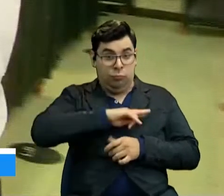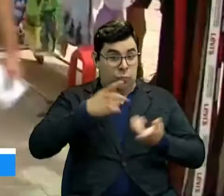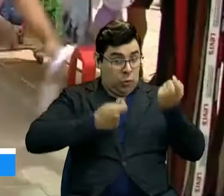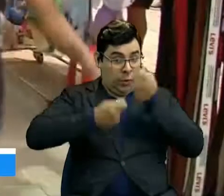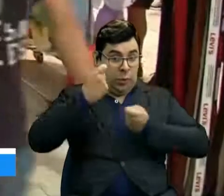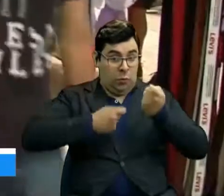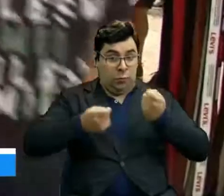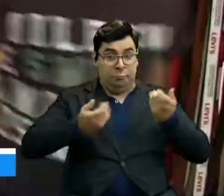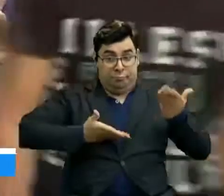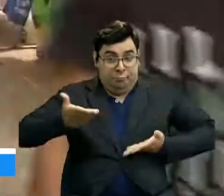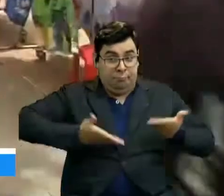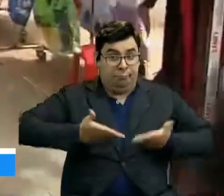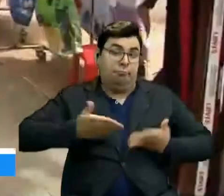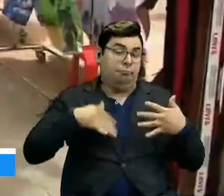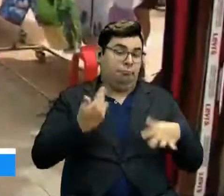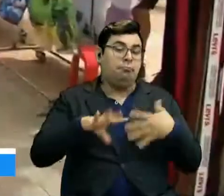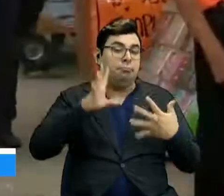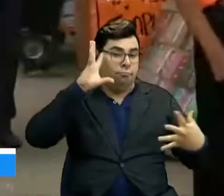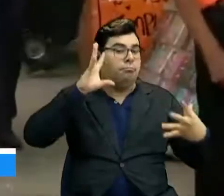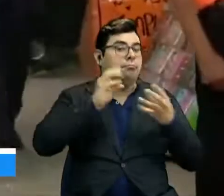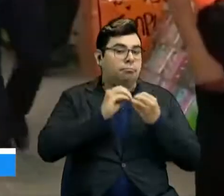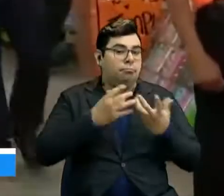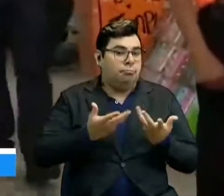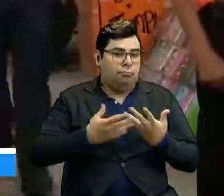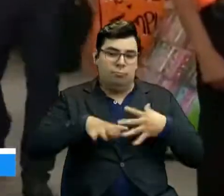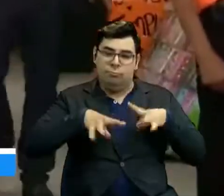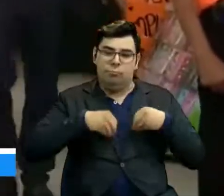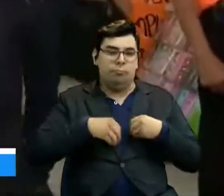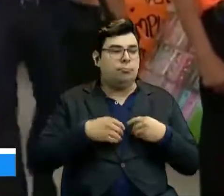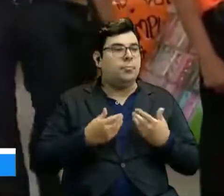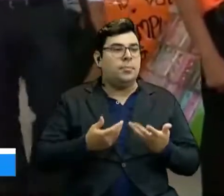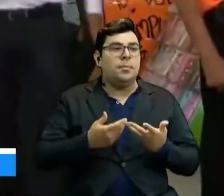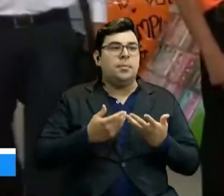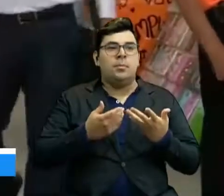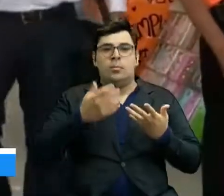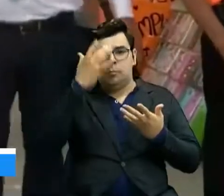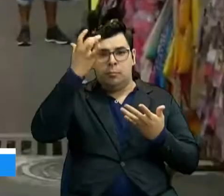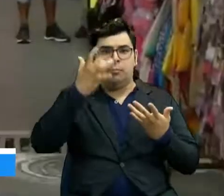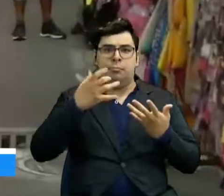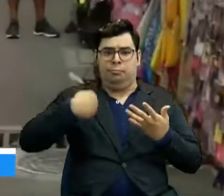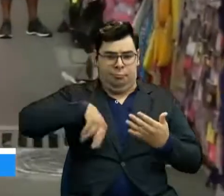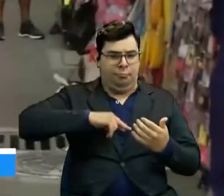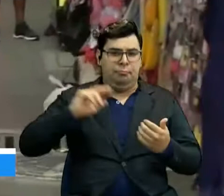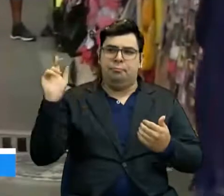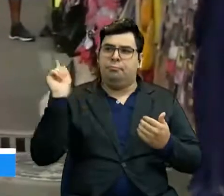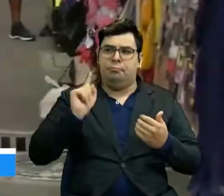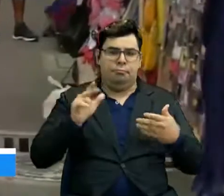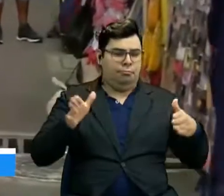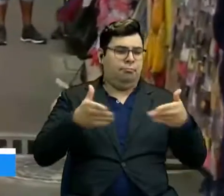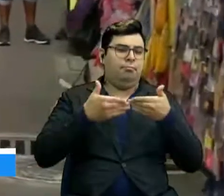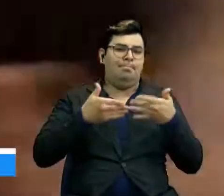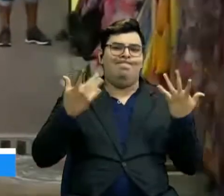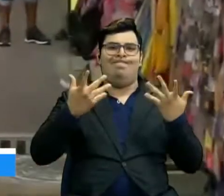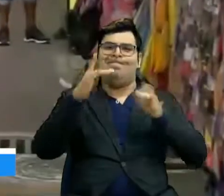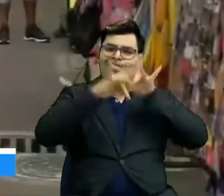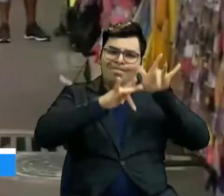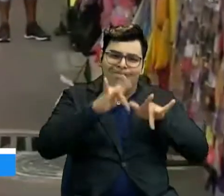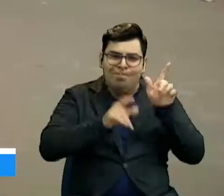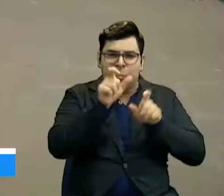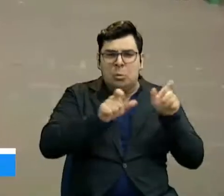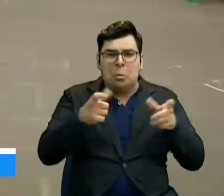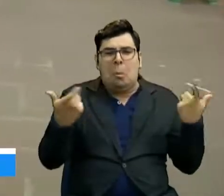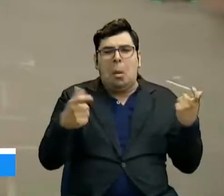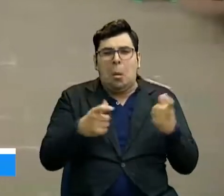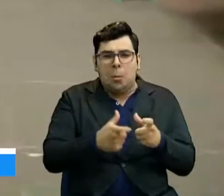acuerdo con la apertura que se va a generar a partir de mañana dado que pues como pueden ver los almacenes han estado con poco flujo de gente al realizarlo de esa